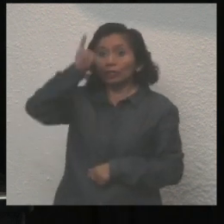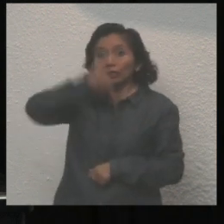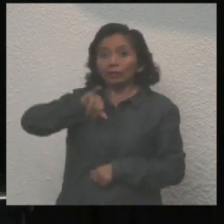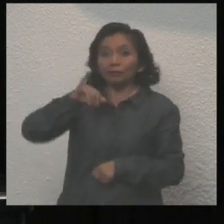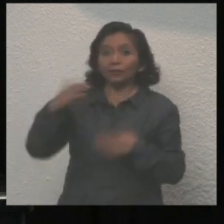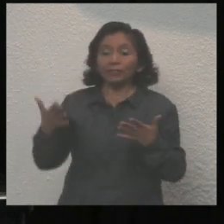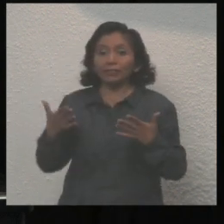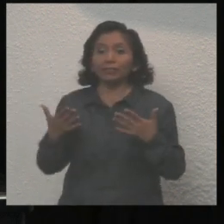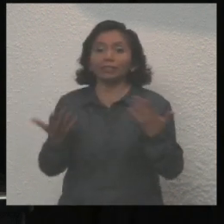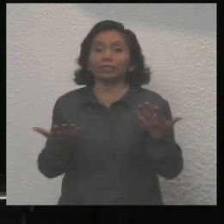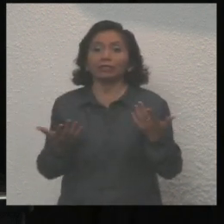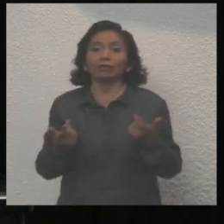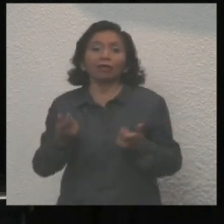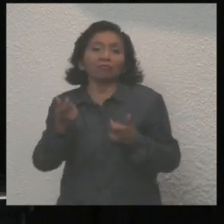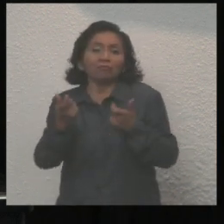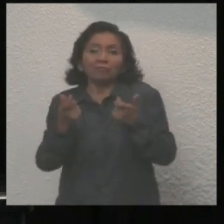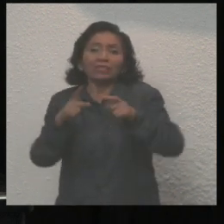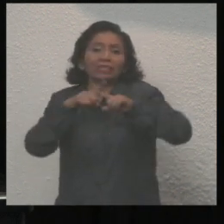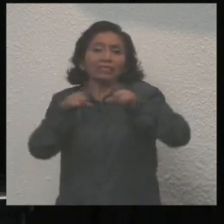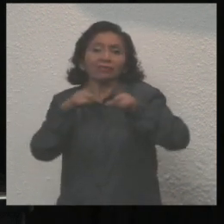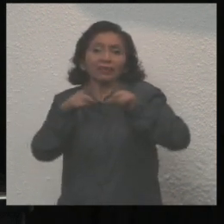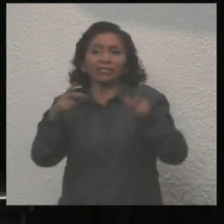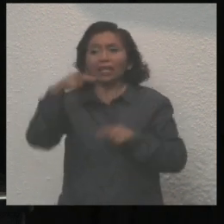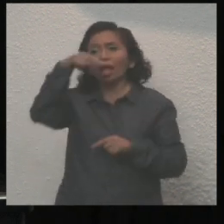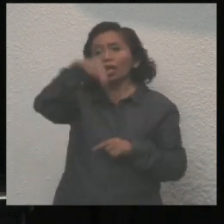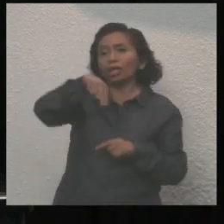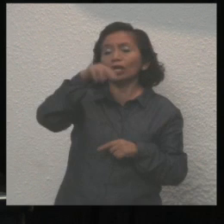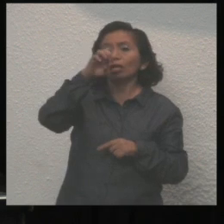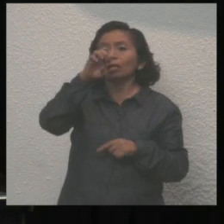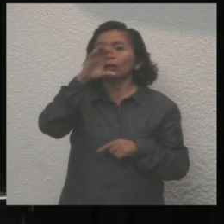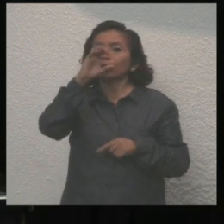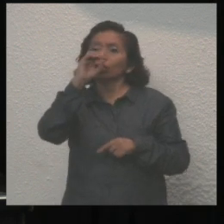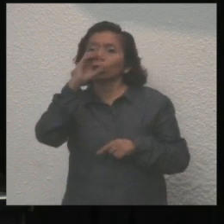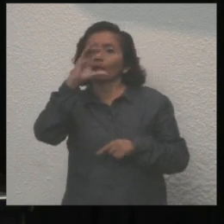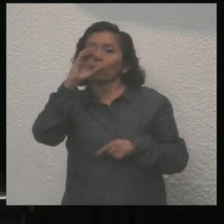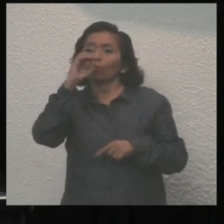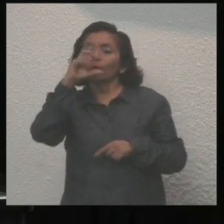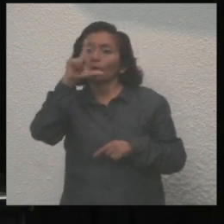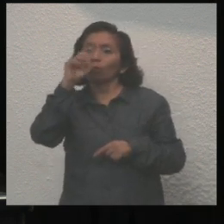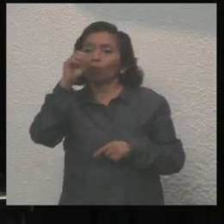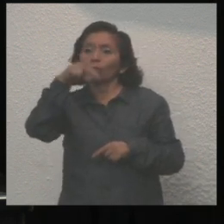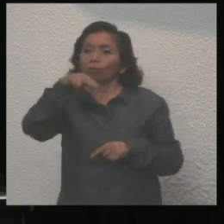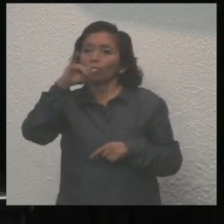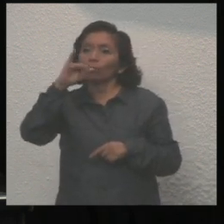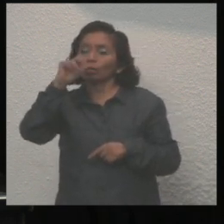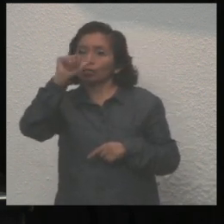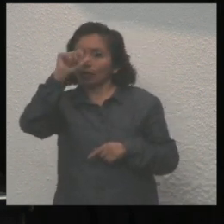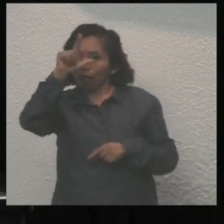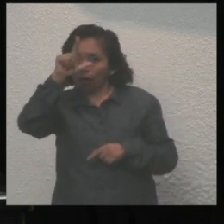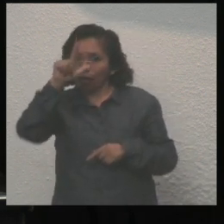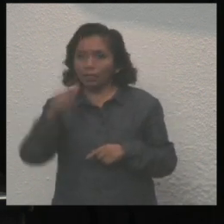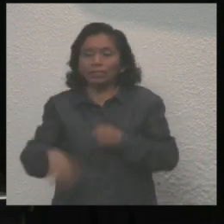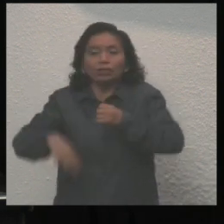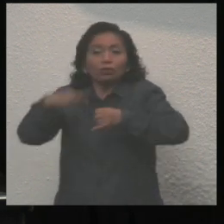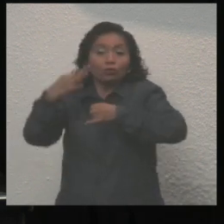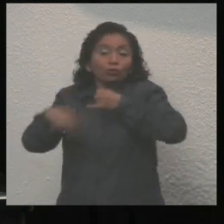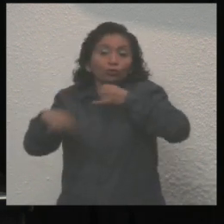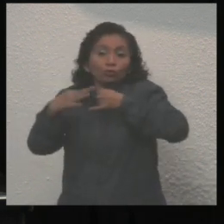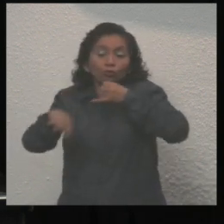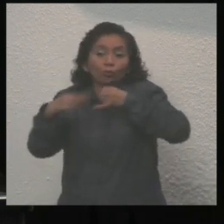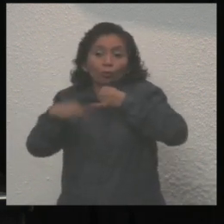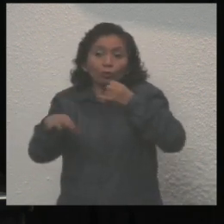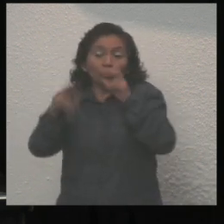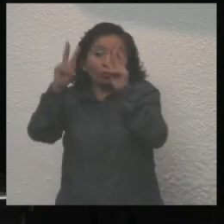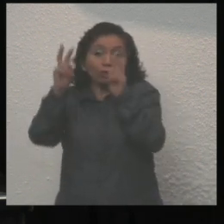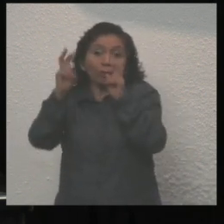del capitalismo dependiente, neocolonial y criollo, del que es el neoliberalismo su último capítulo.